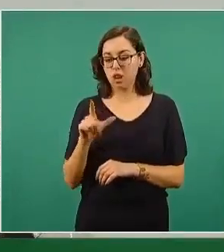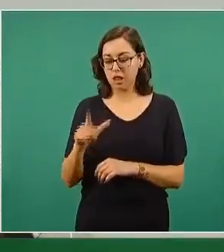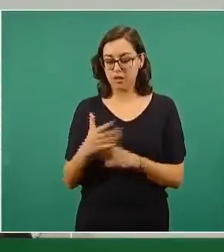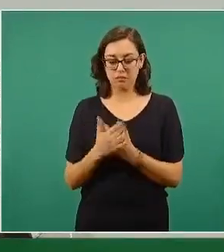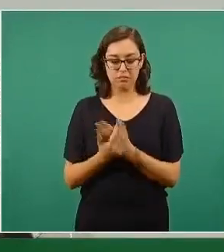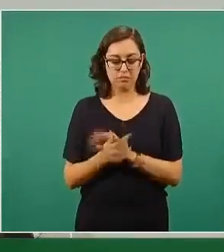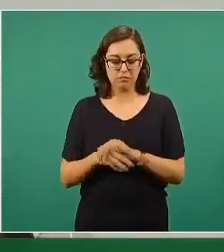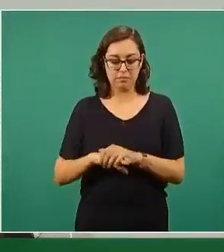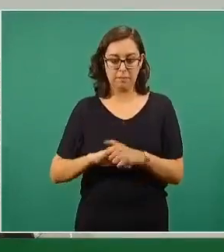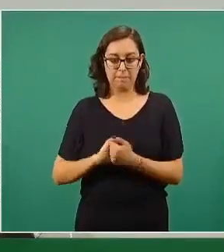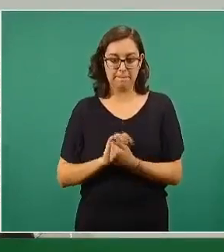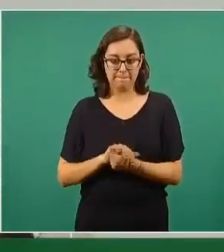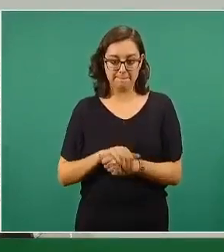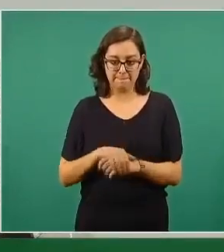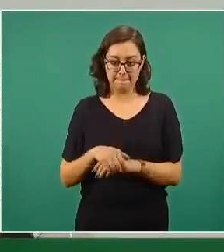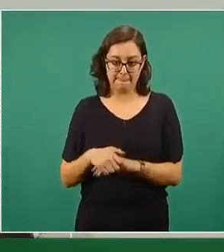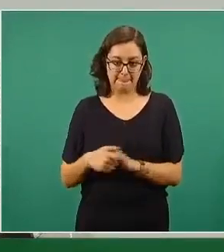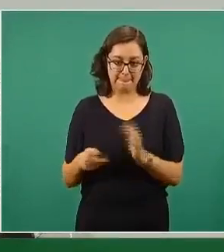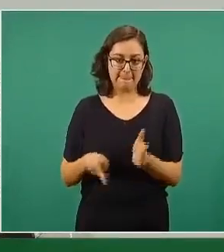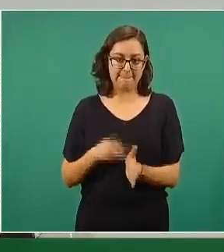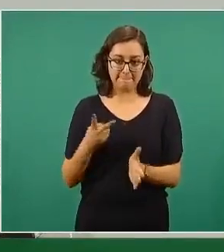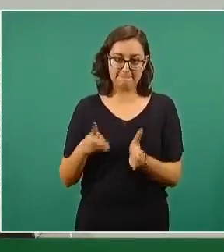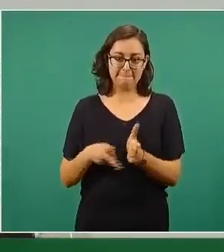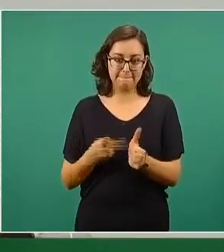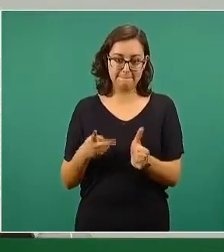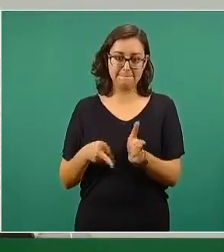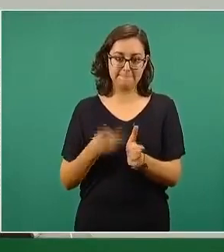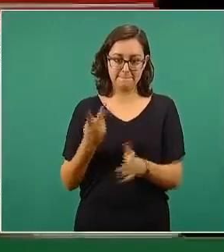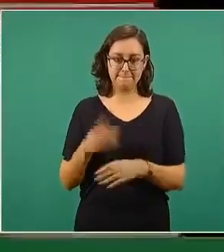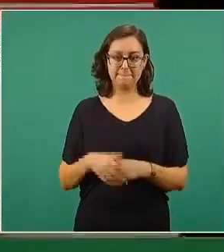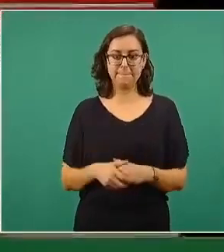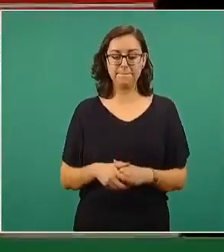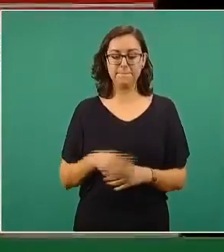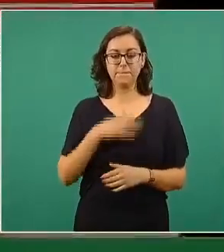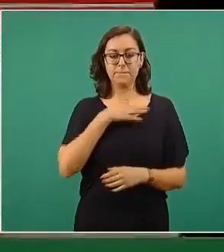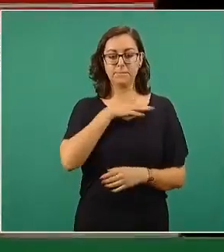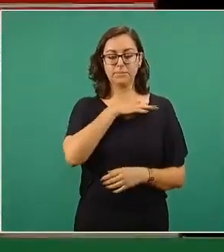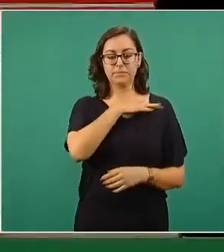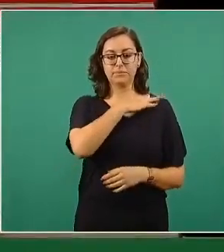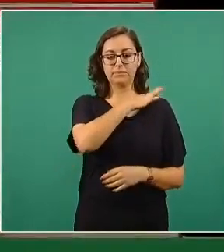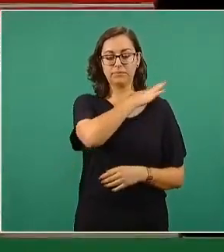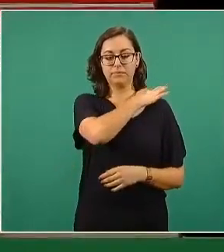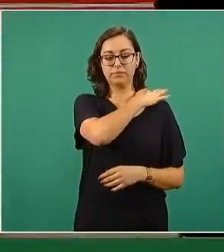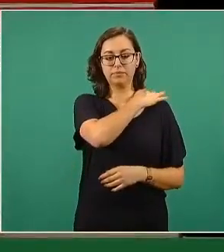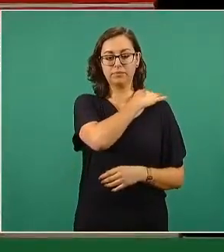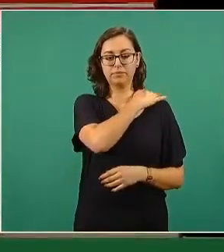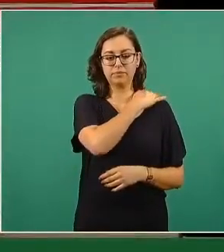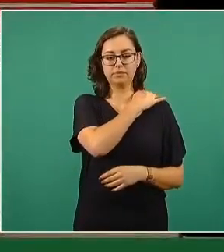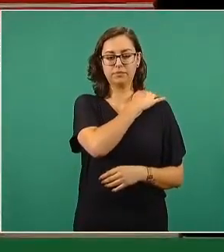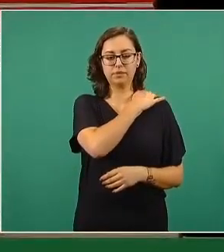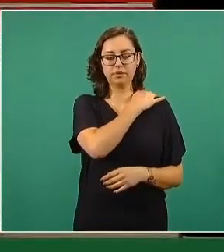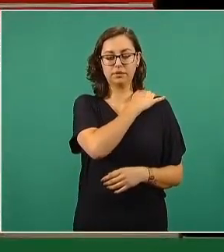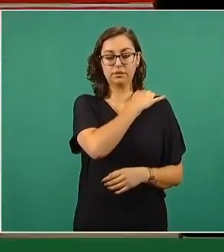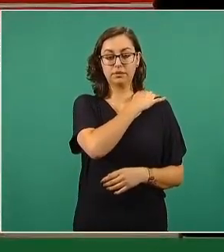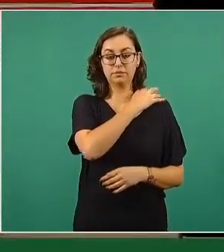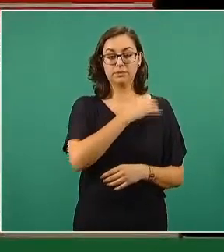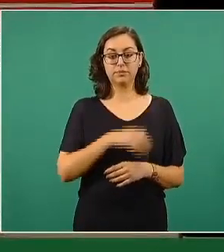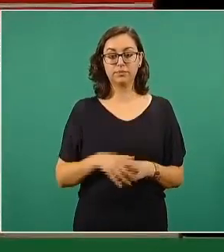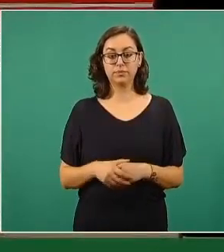sellar mis manos de manera continua y permanente. Gracias.